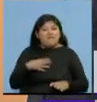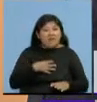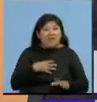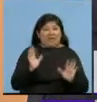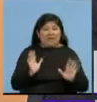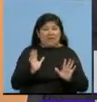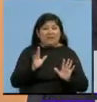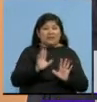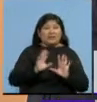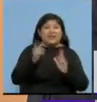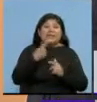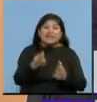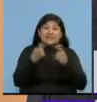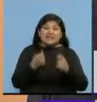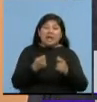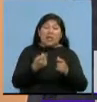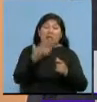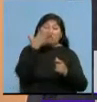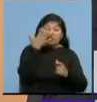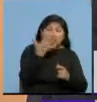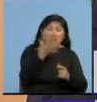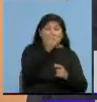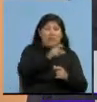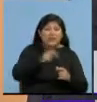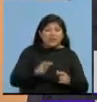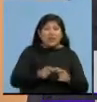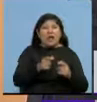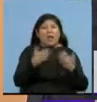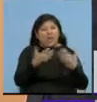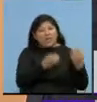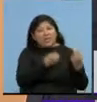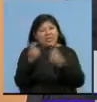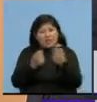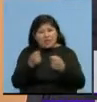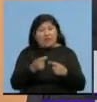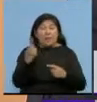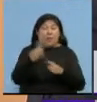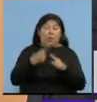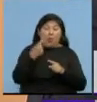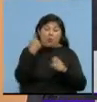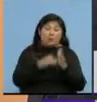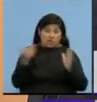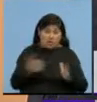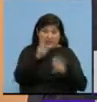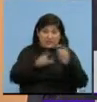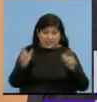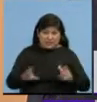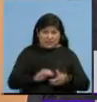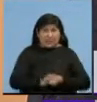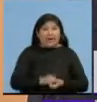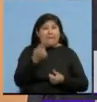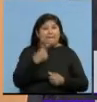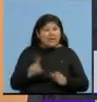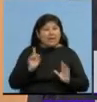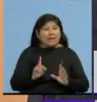4, así que tenemos que trabajar más. Lo que sí se hicieron, también en lo que va del año, se hicieron ya 10 entrevistas familiares, ¿no?